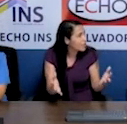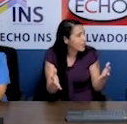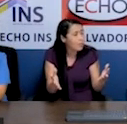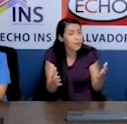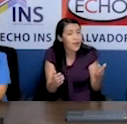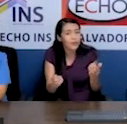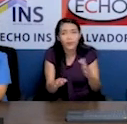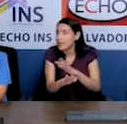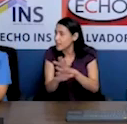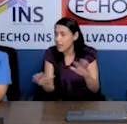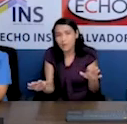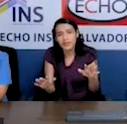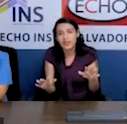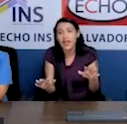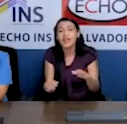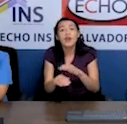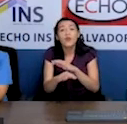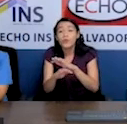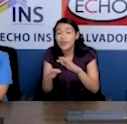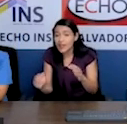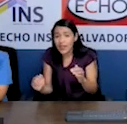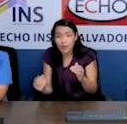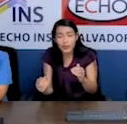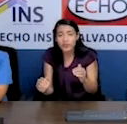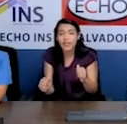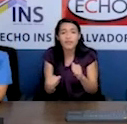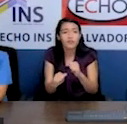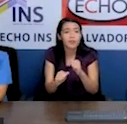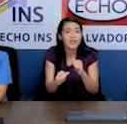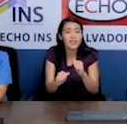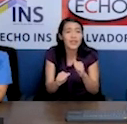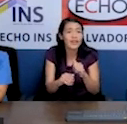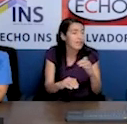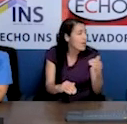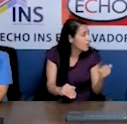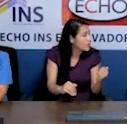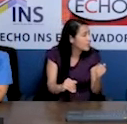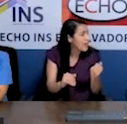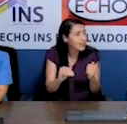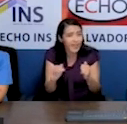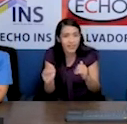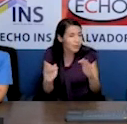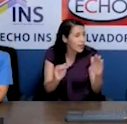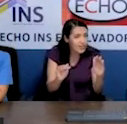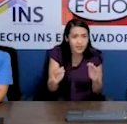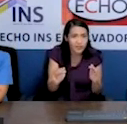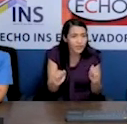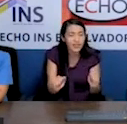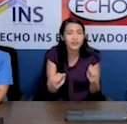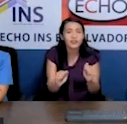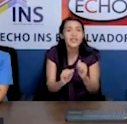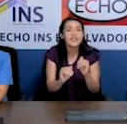esté ya todo un equipo armado, cualquier especialidad o cualquier personal de enfermería, trabajadora social que ande por